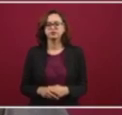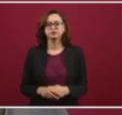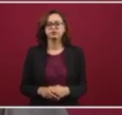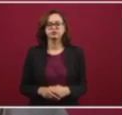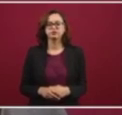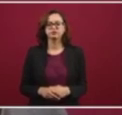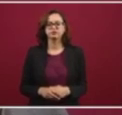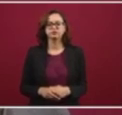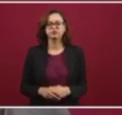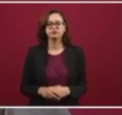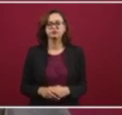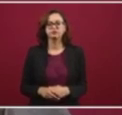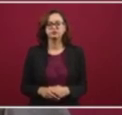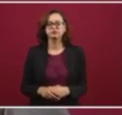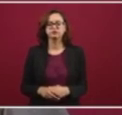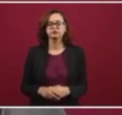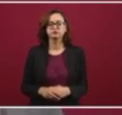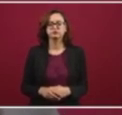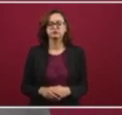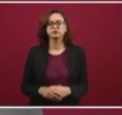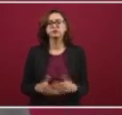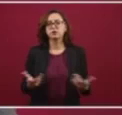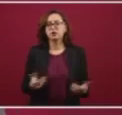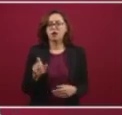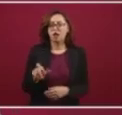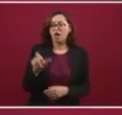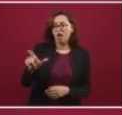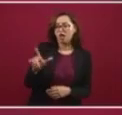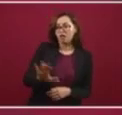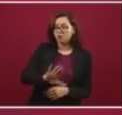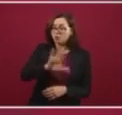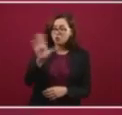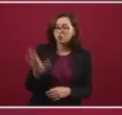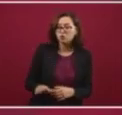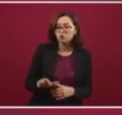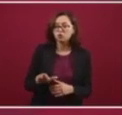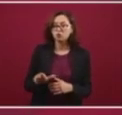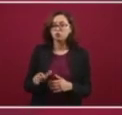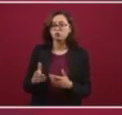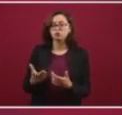desde que murió en